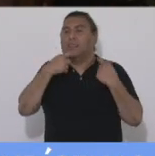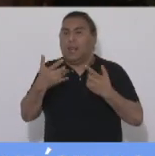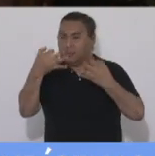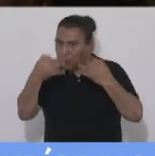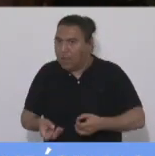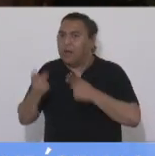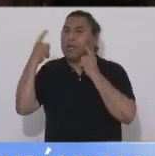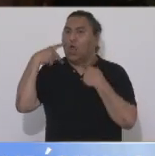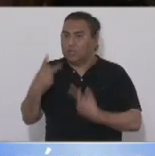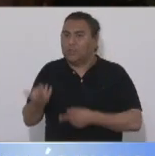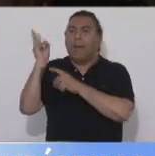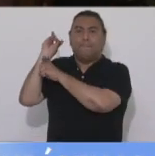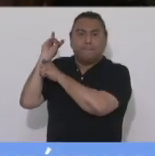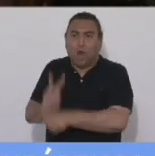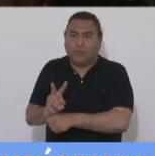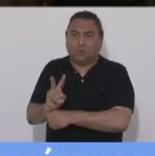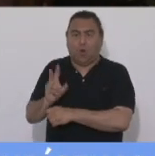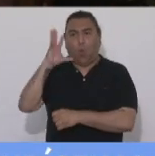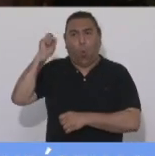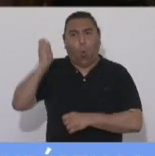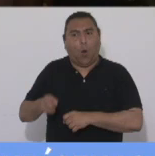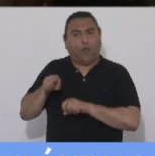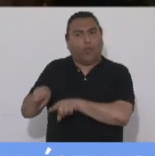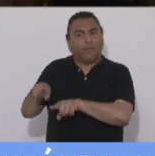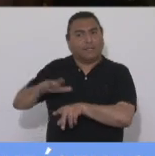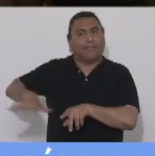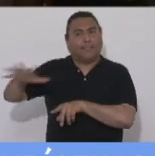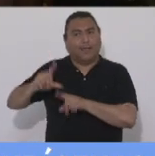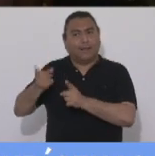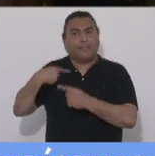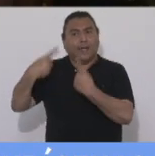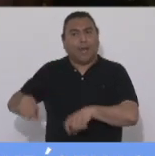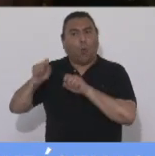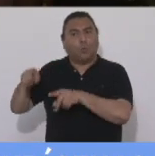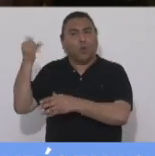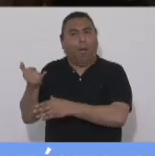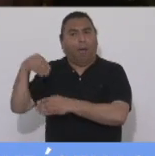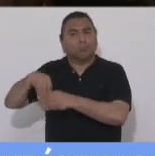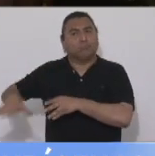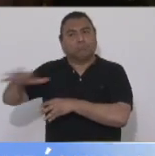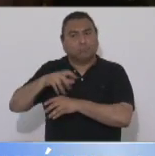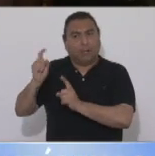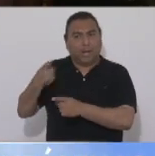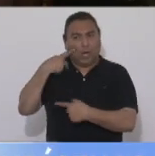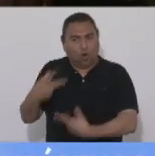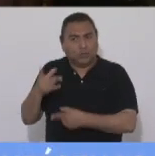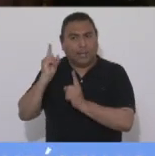protección jurídico de esas tierras, territorios y recursos. Dicho reconocimiento